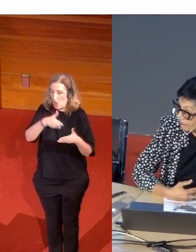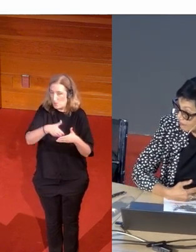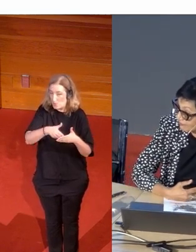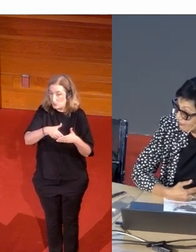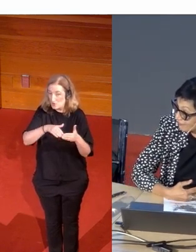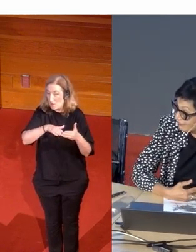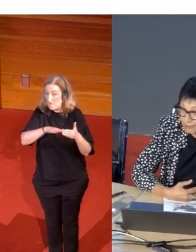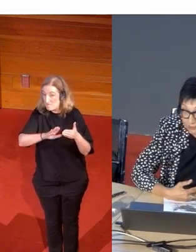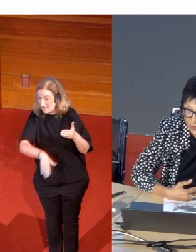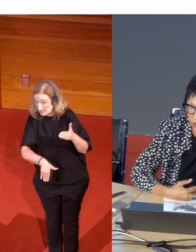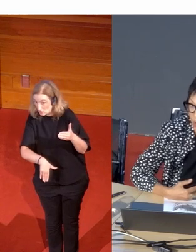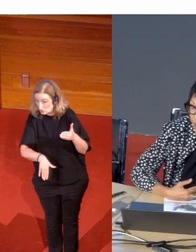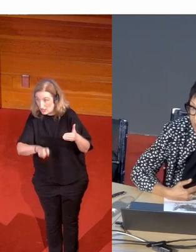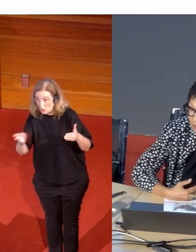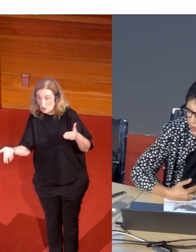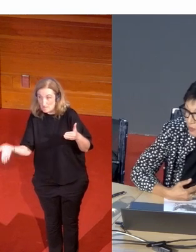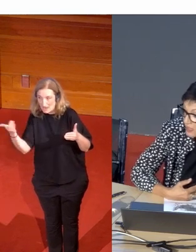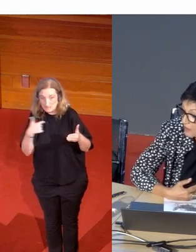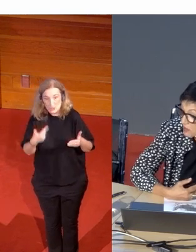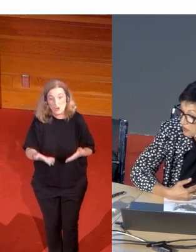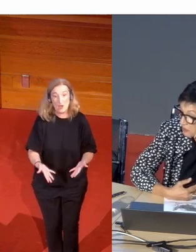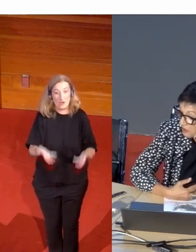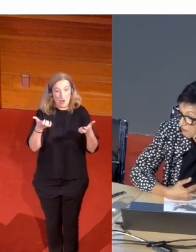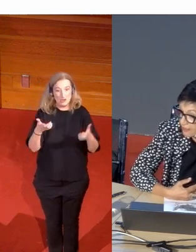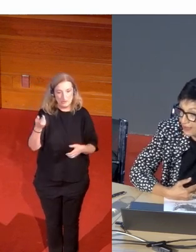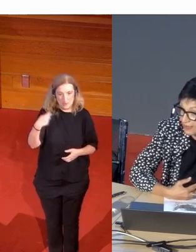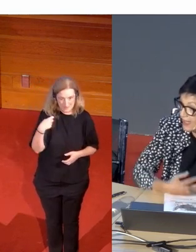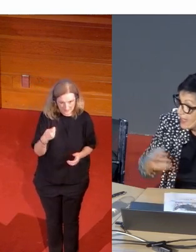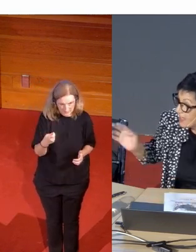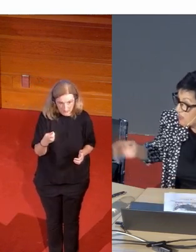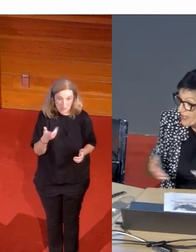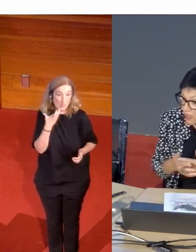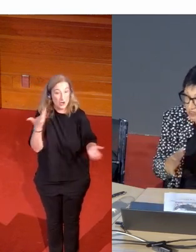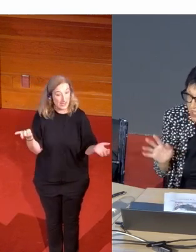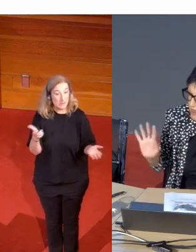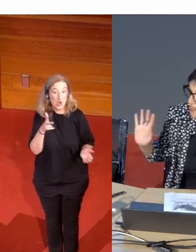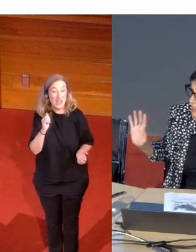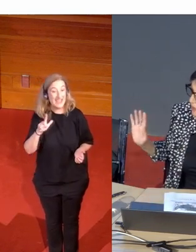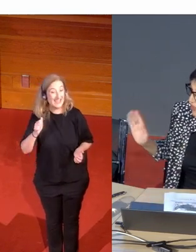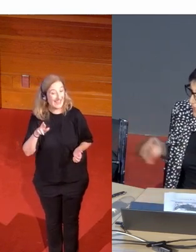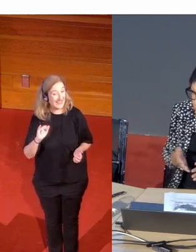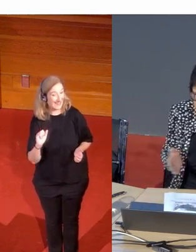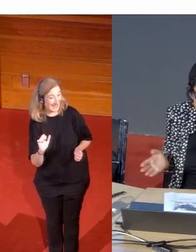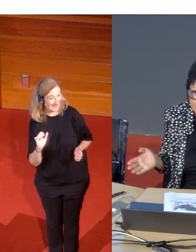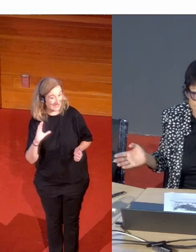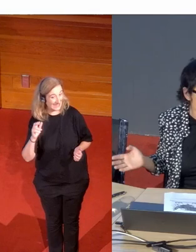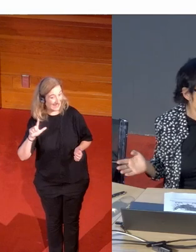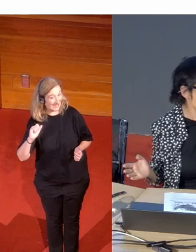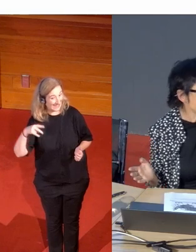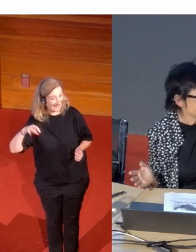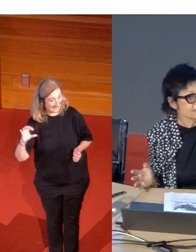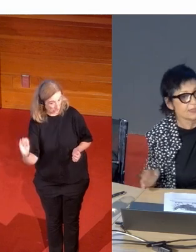el rival con lo cual Bueno le puede sacar más votos pero hillary Clinton le sacó 3 millones de votos a Trump y